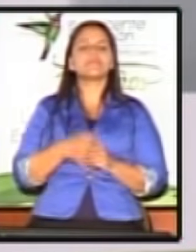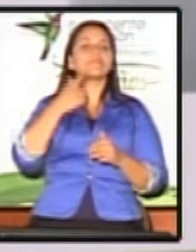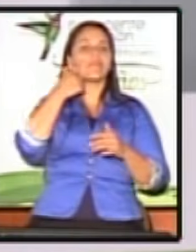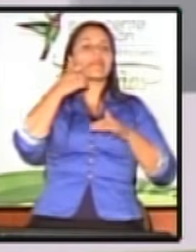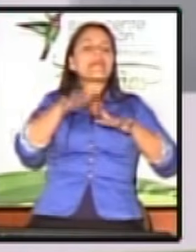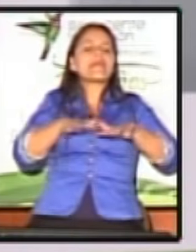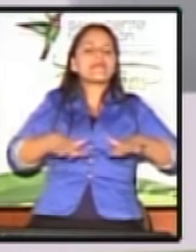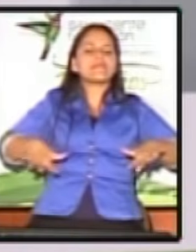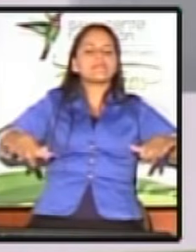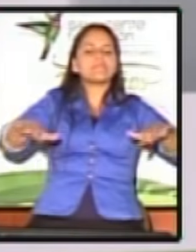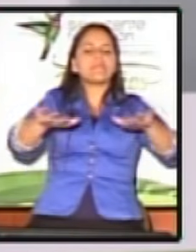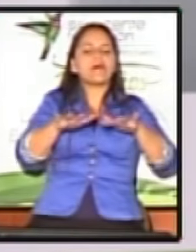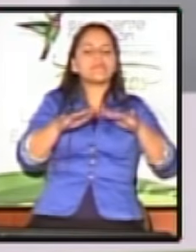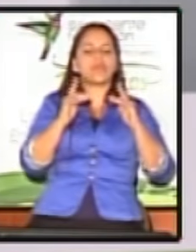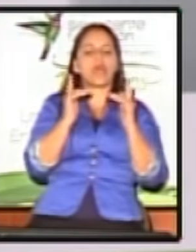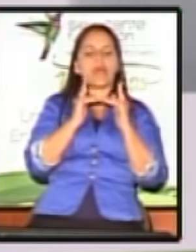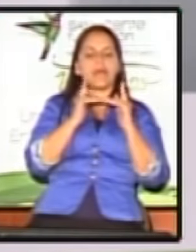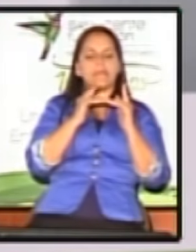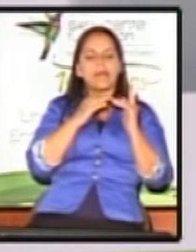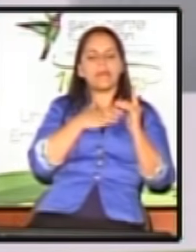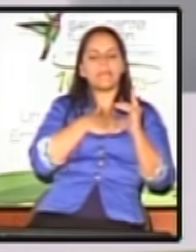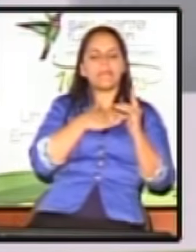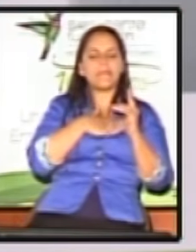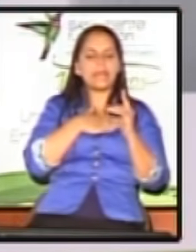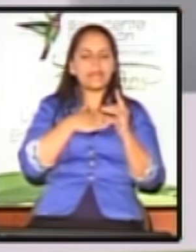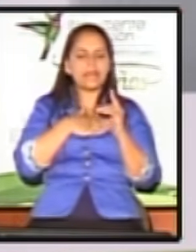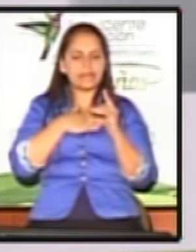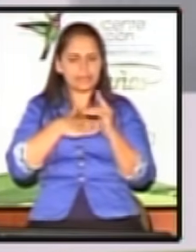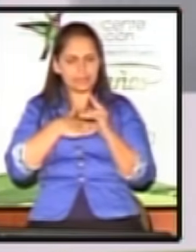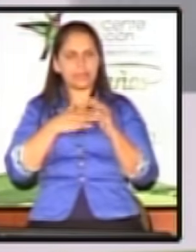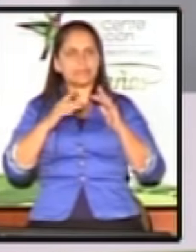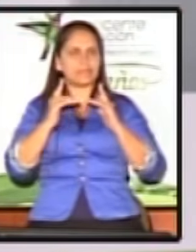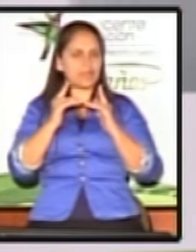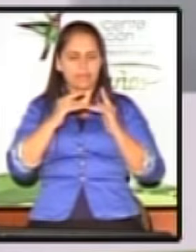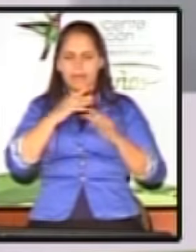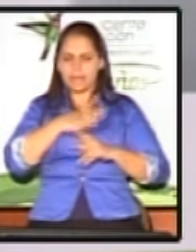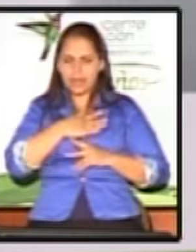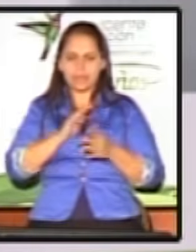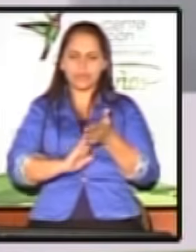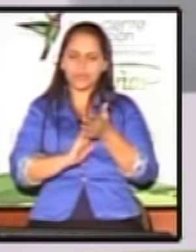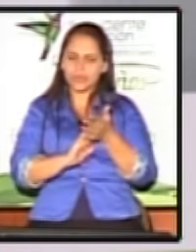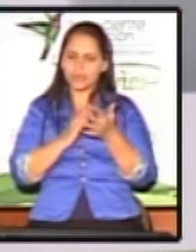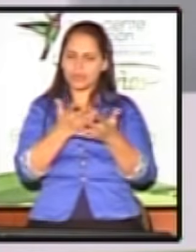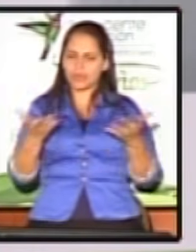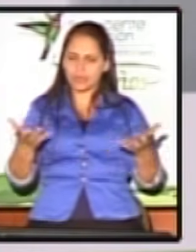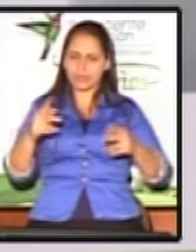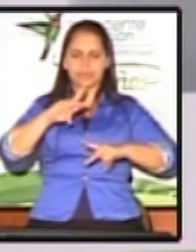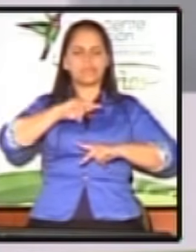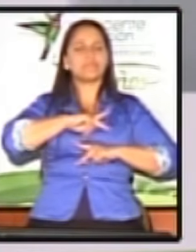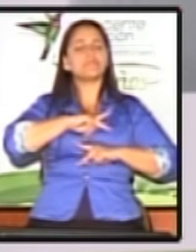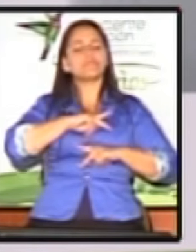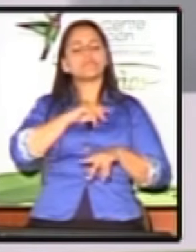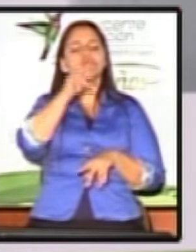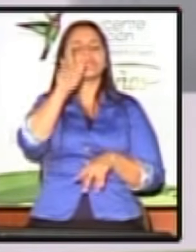en su cama, en su casa, es un regalo que se le da al paciente al final, porque el paciente